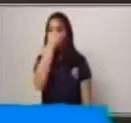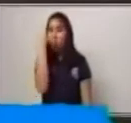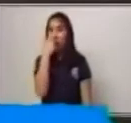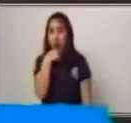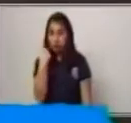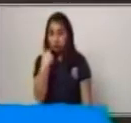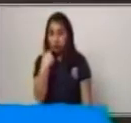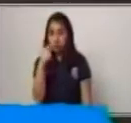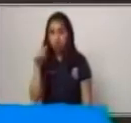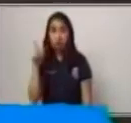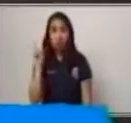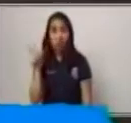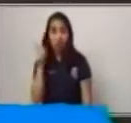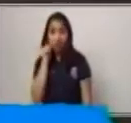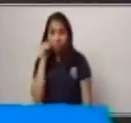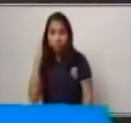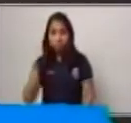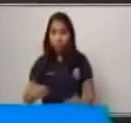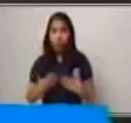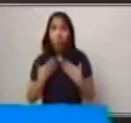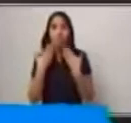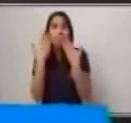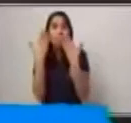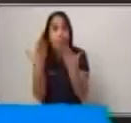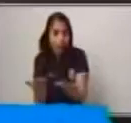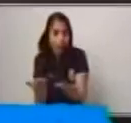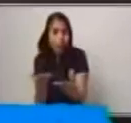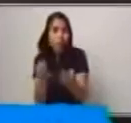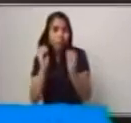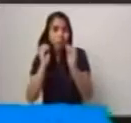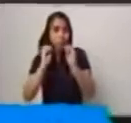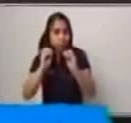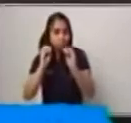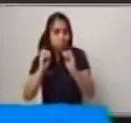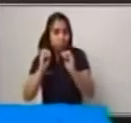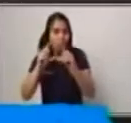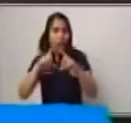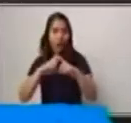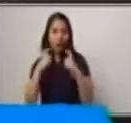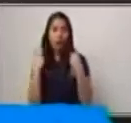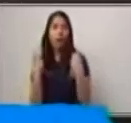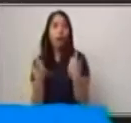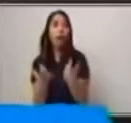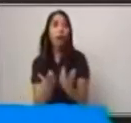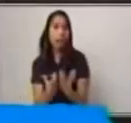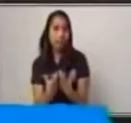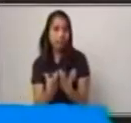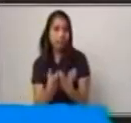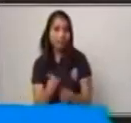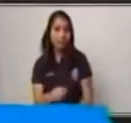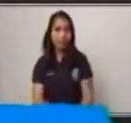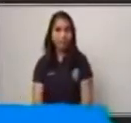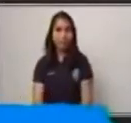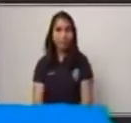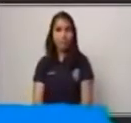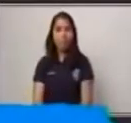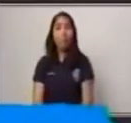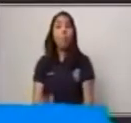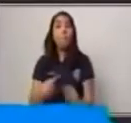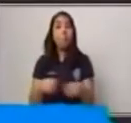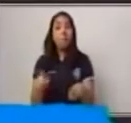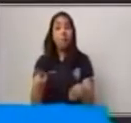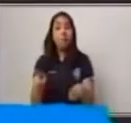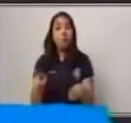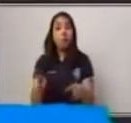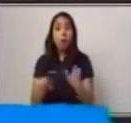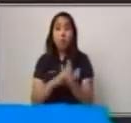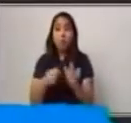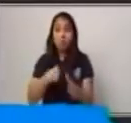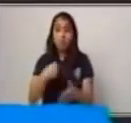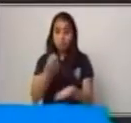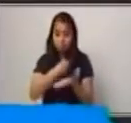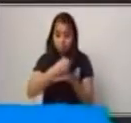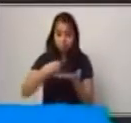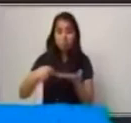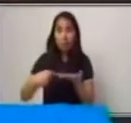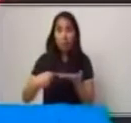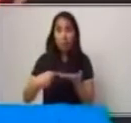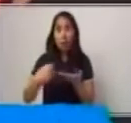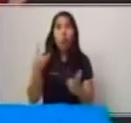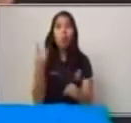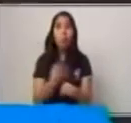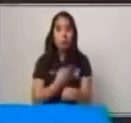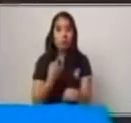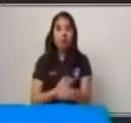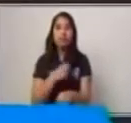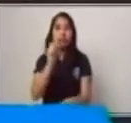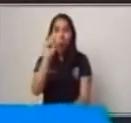Normalmente, al momento de escribirlo, vamos a colocar Luis entre comas. Esa sería nuestra posición. Al momento también